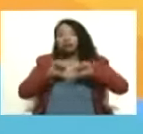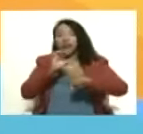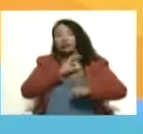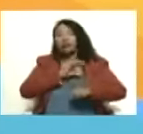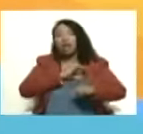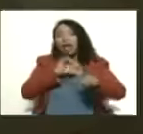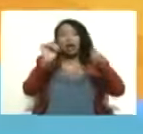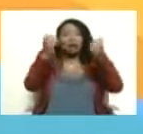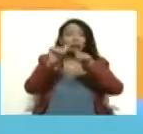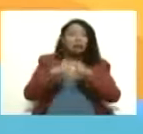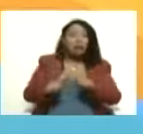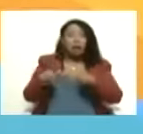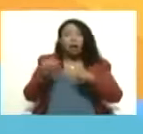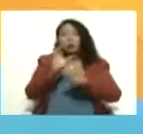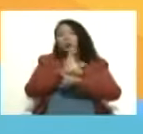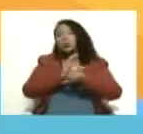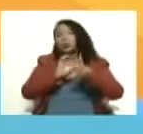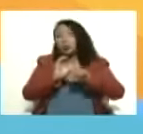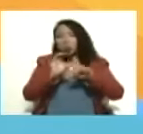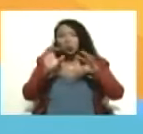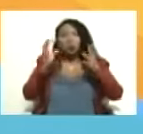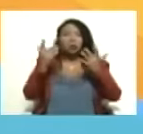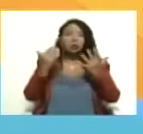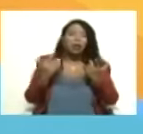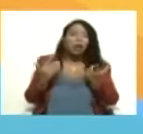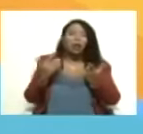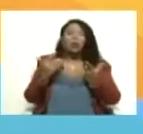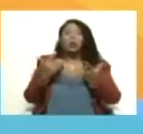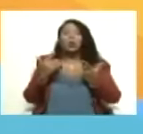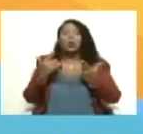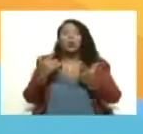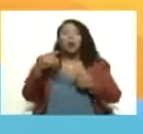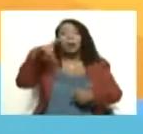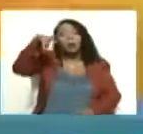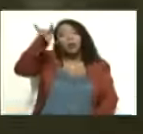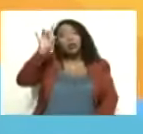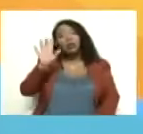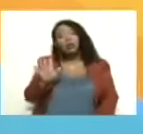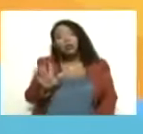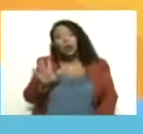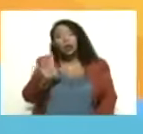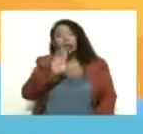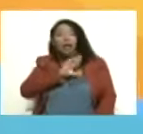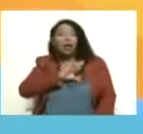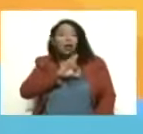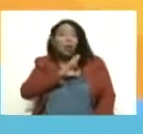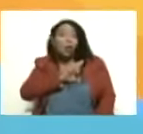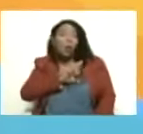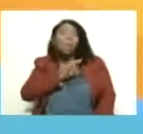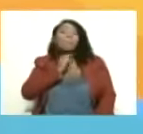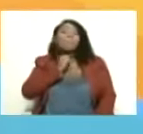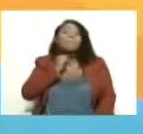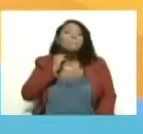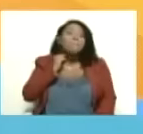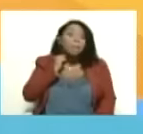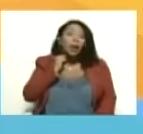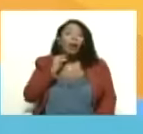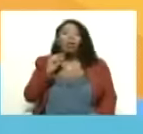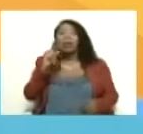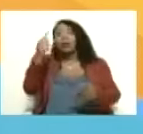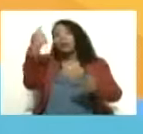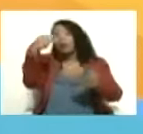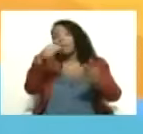artistas cultores eh pastores religiosos sacerdotes eh